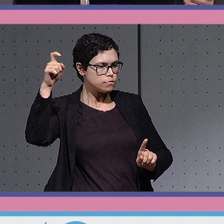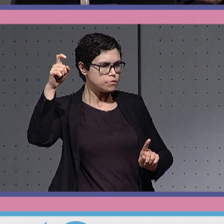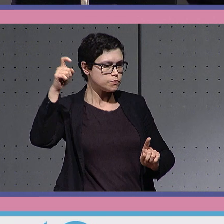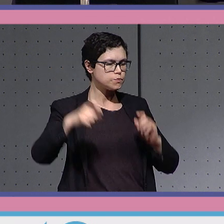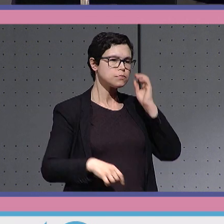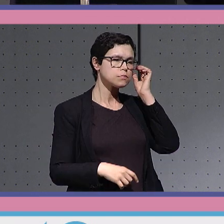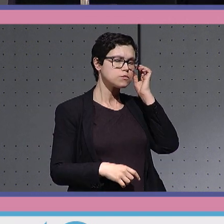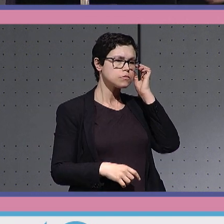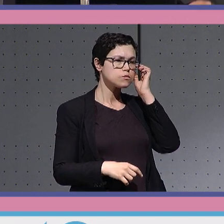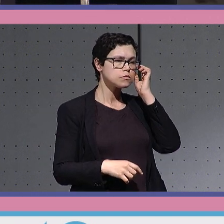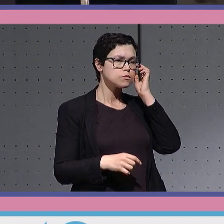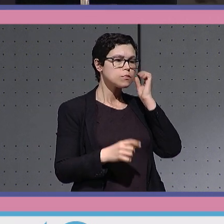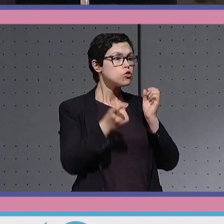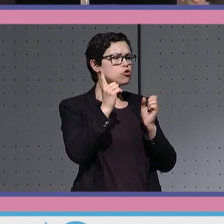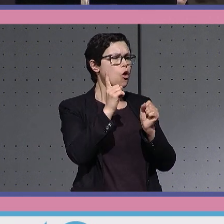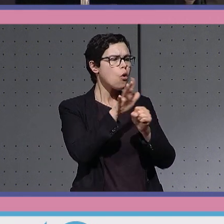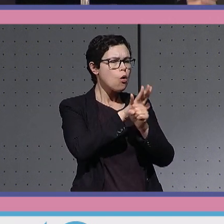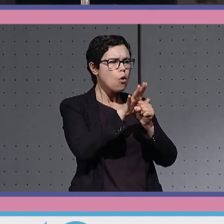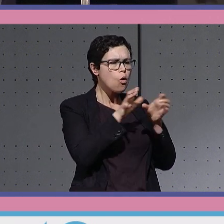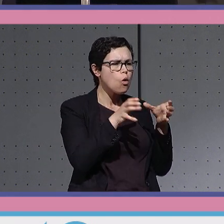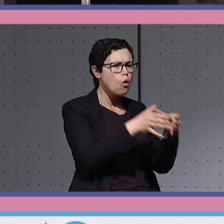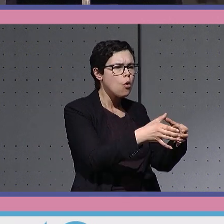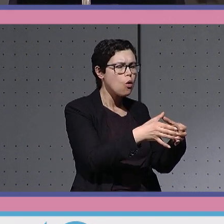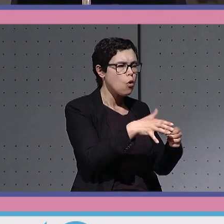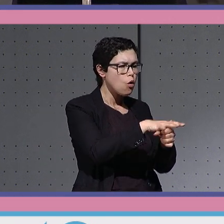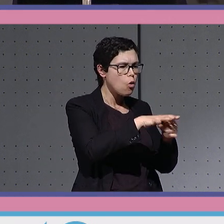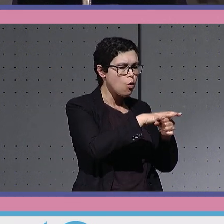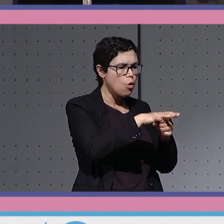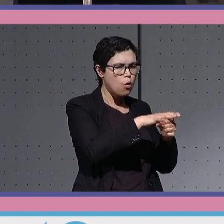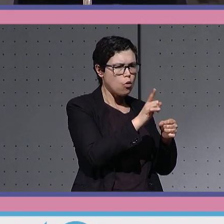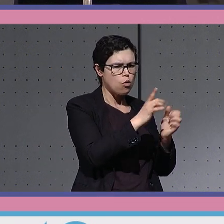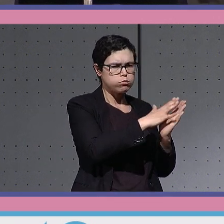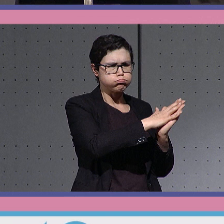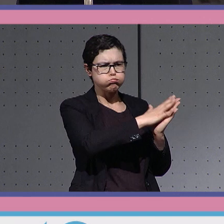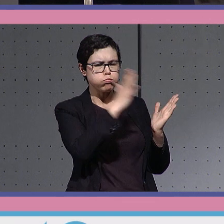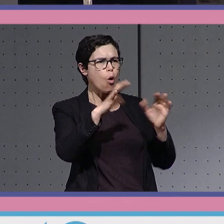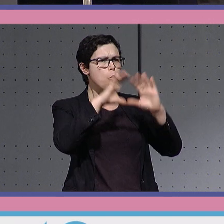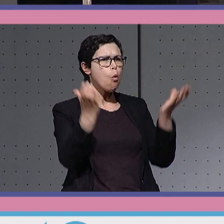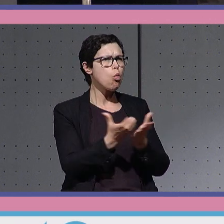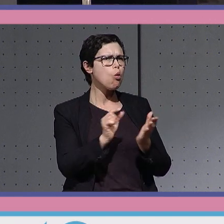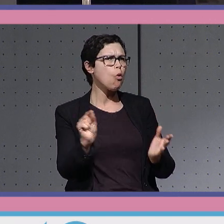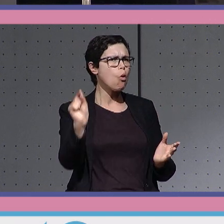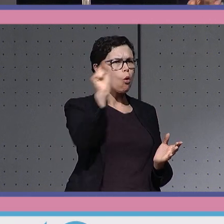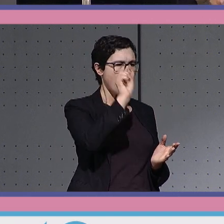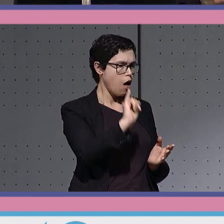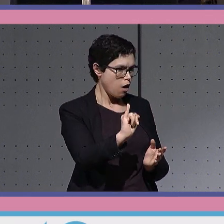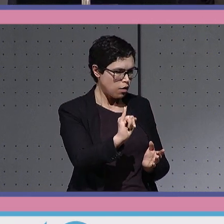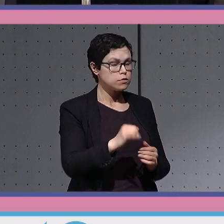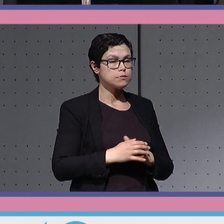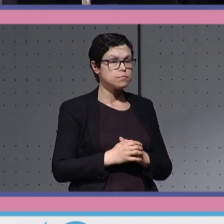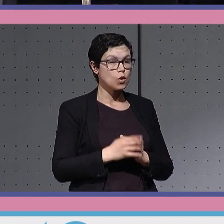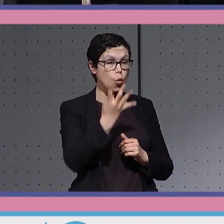no ocurre solamente en una región determinada, sino que es algo que está presente a lo largo de todo el mundo. Estos 40 años, de alguna